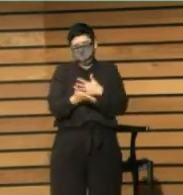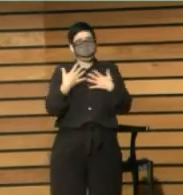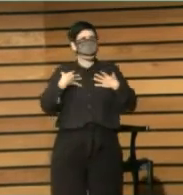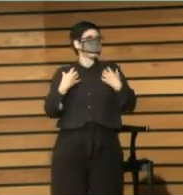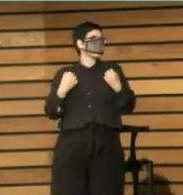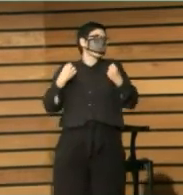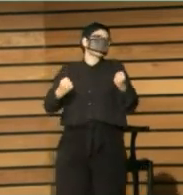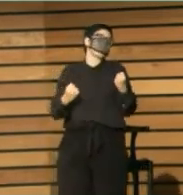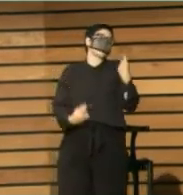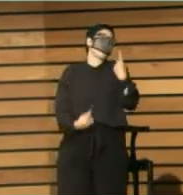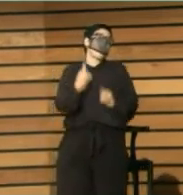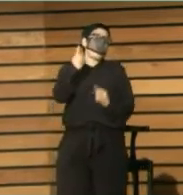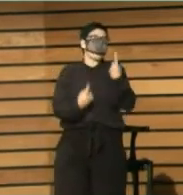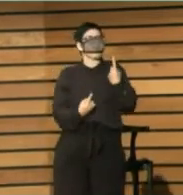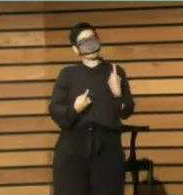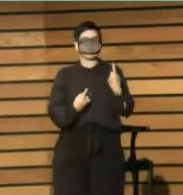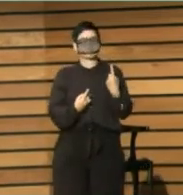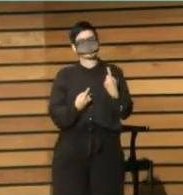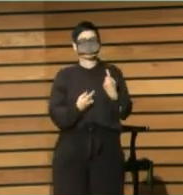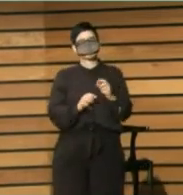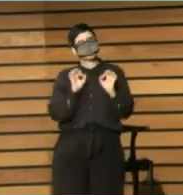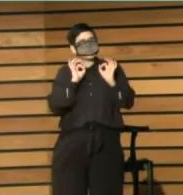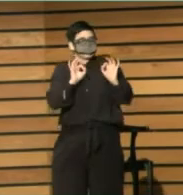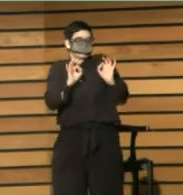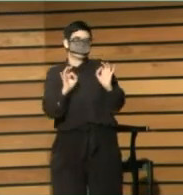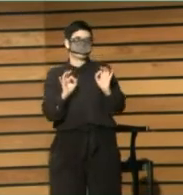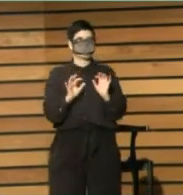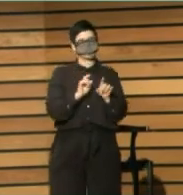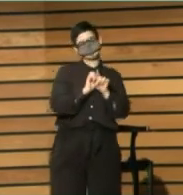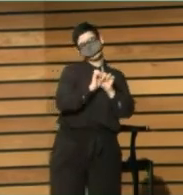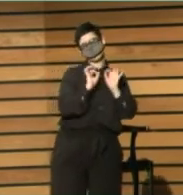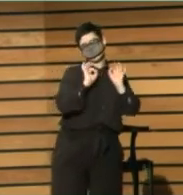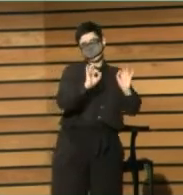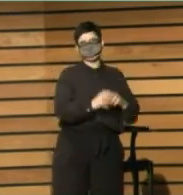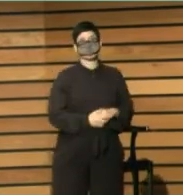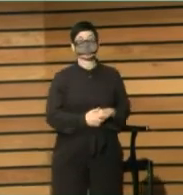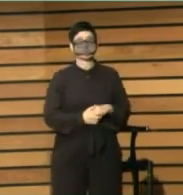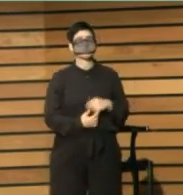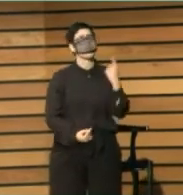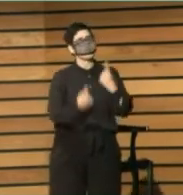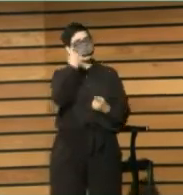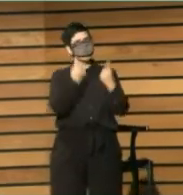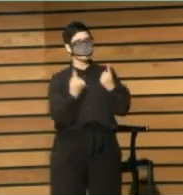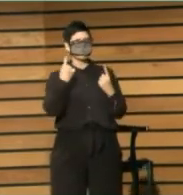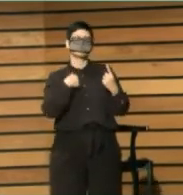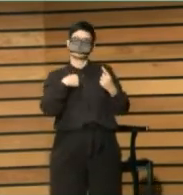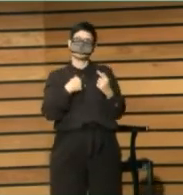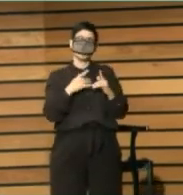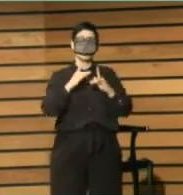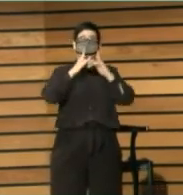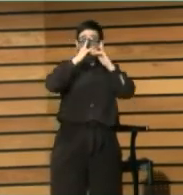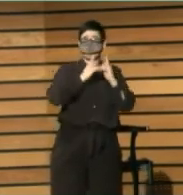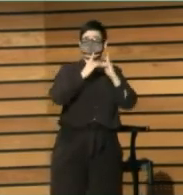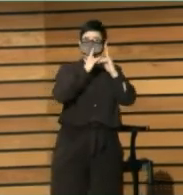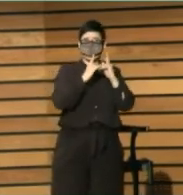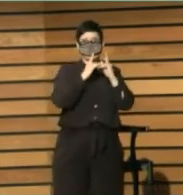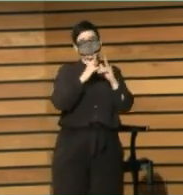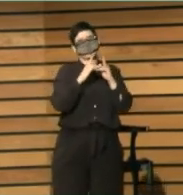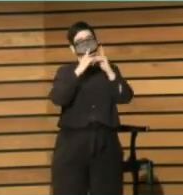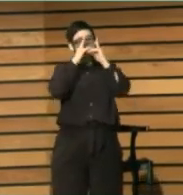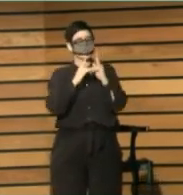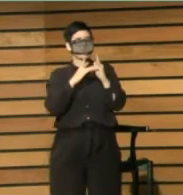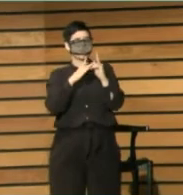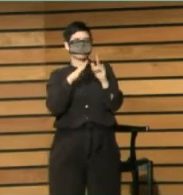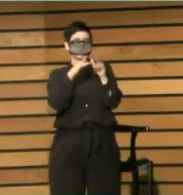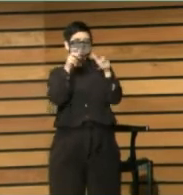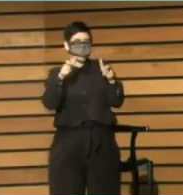manías. Lo cierto es que yo pasaba meses en cama, una cuna azul que mi madre tenía en el cuarto del matrimonio, por si la noche y